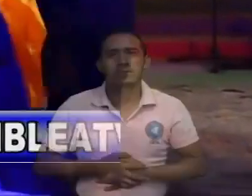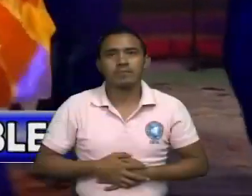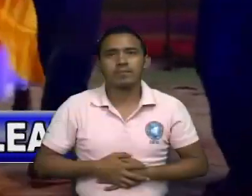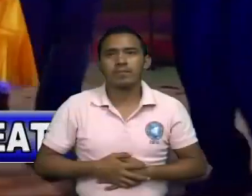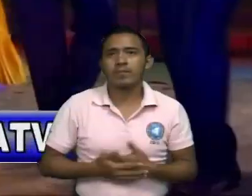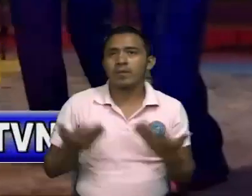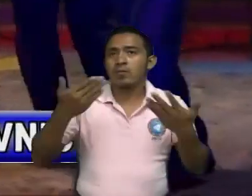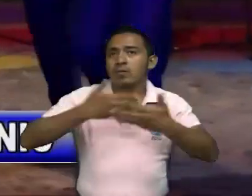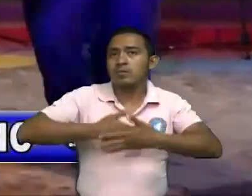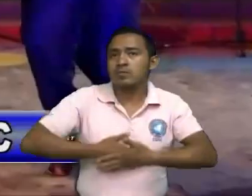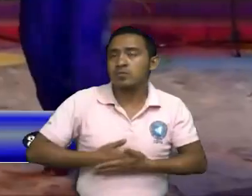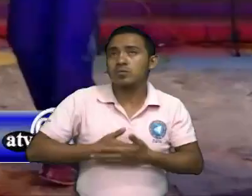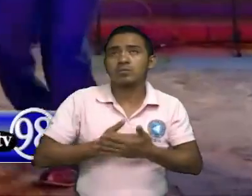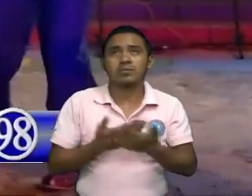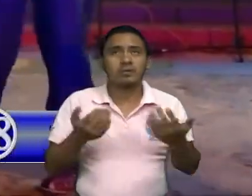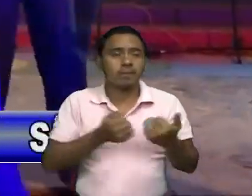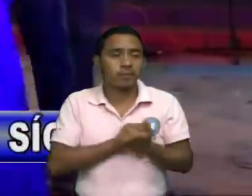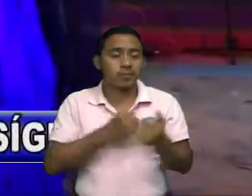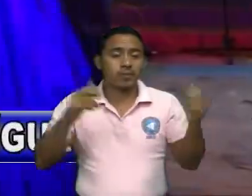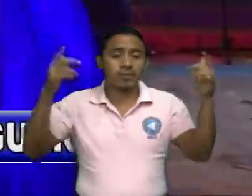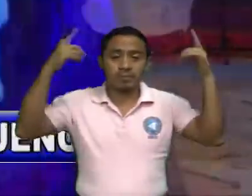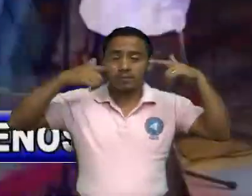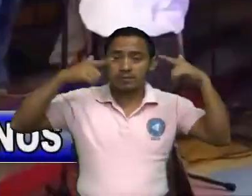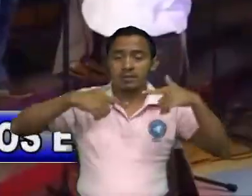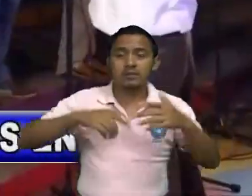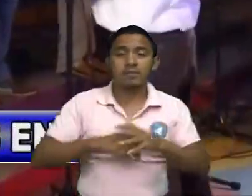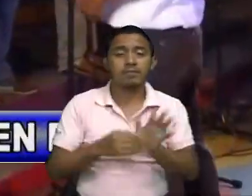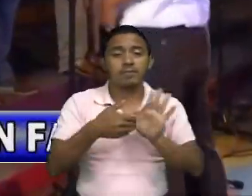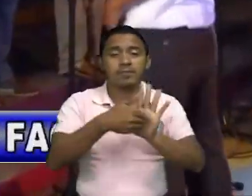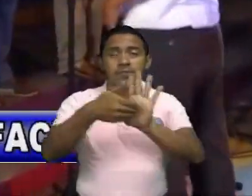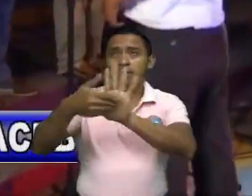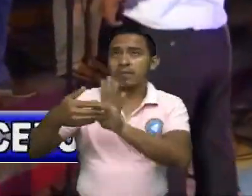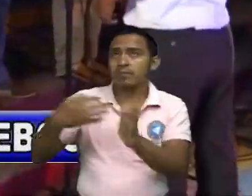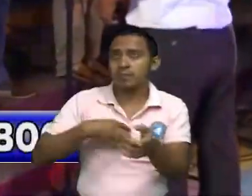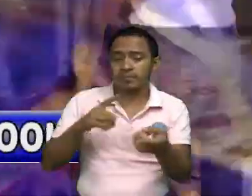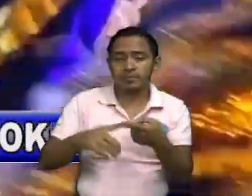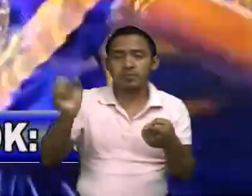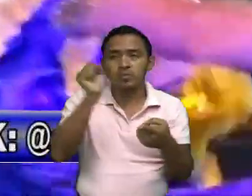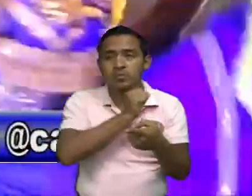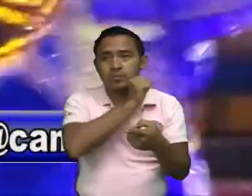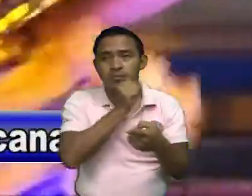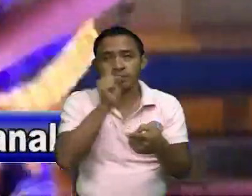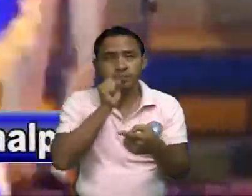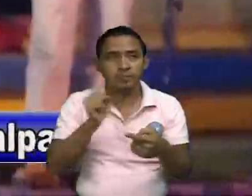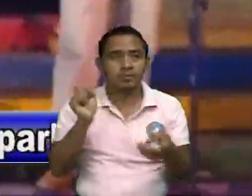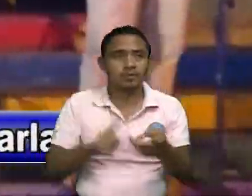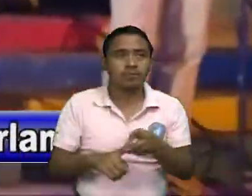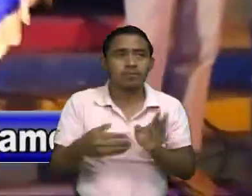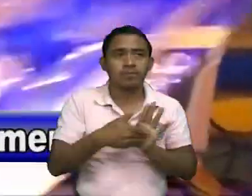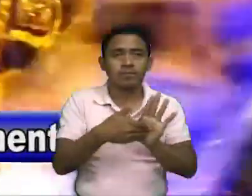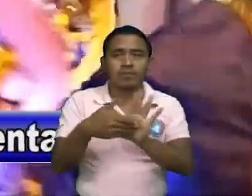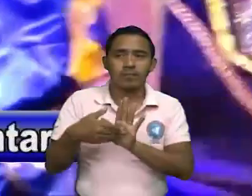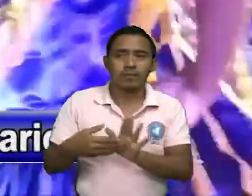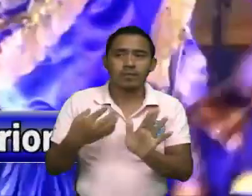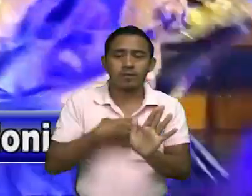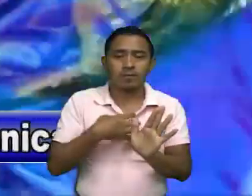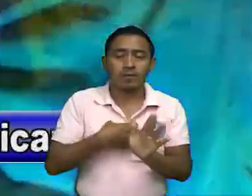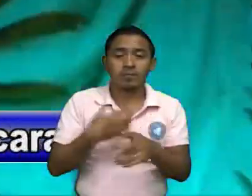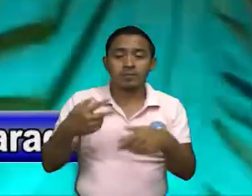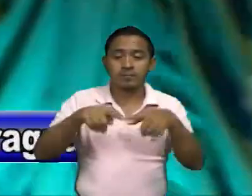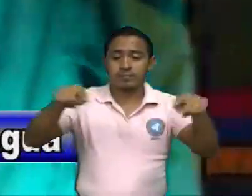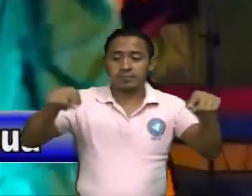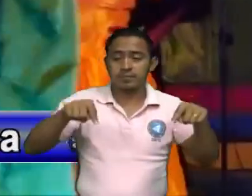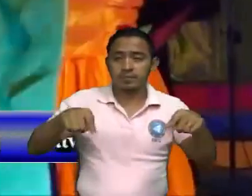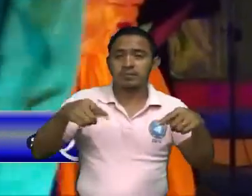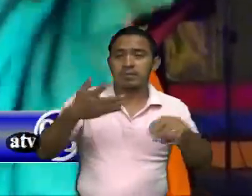Una noche de amor a Masaya, donde las máximas expresiones del canto y la danza se presentaron en la Plaza de la Cultura, en